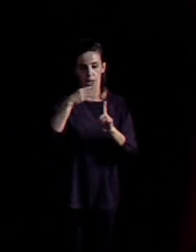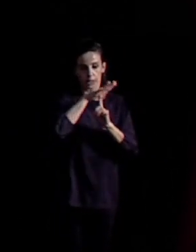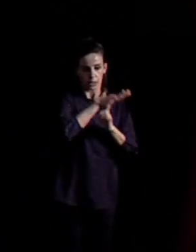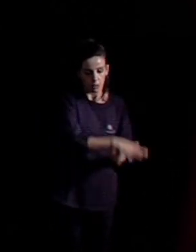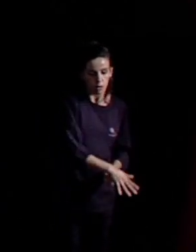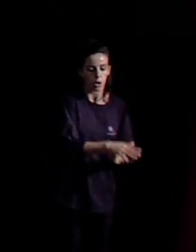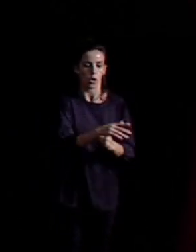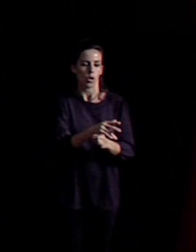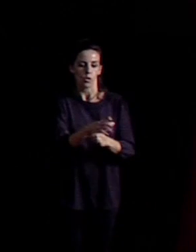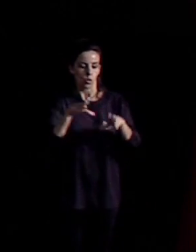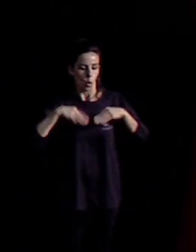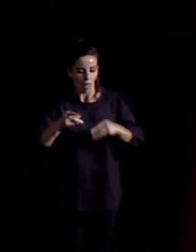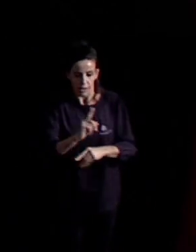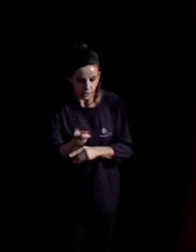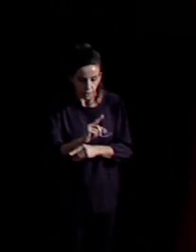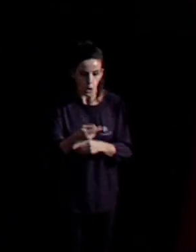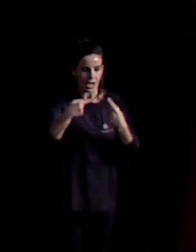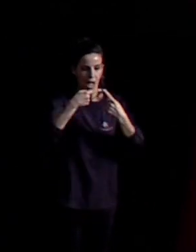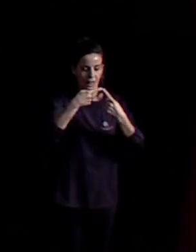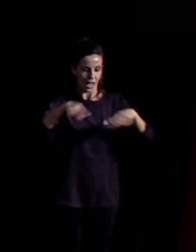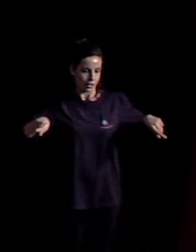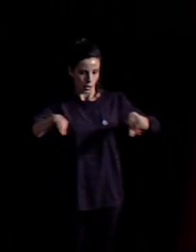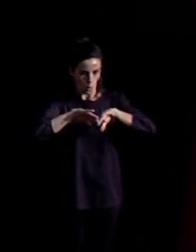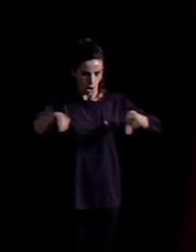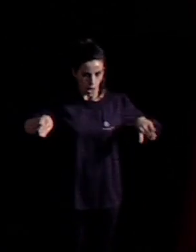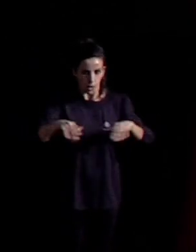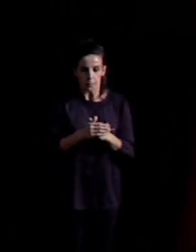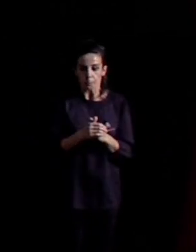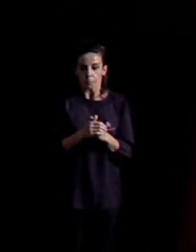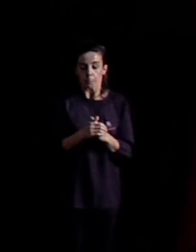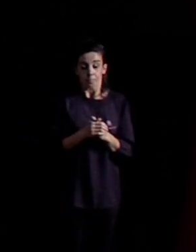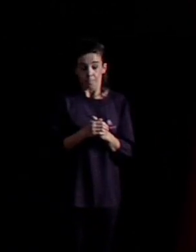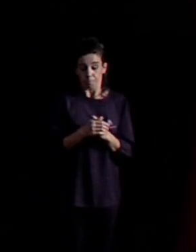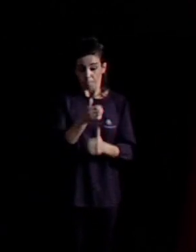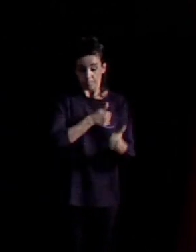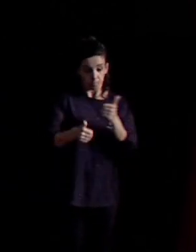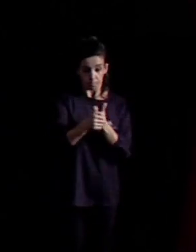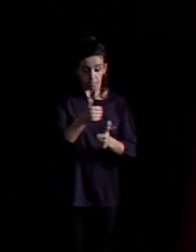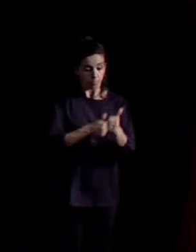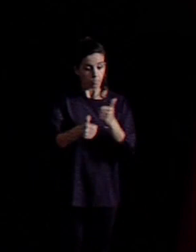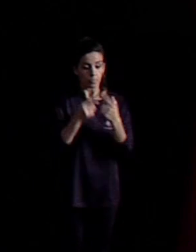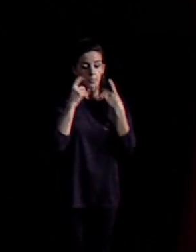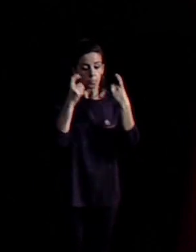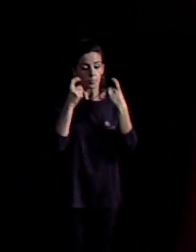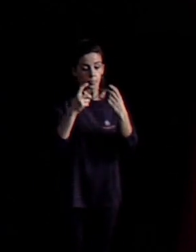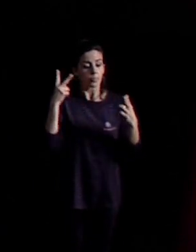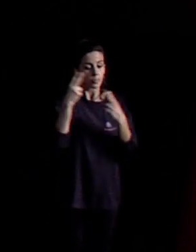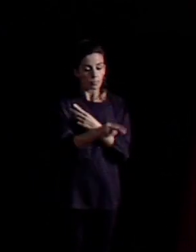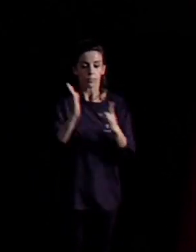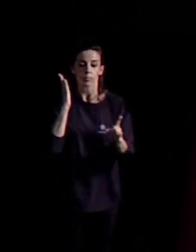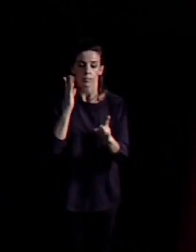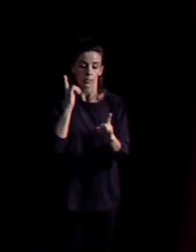e intolerancia y la desigualdad. Y sobre todo, a intentar evitar los ataques a la